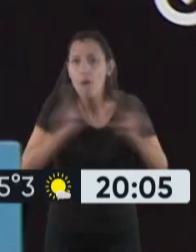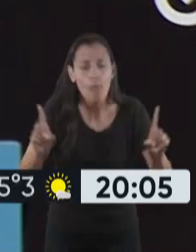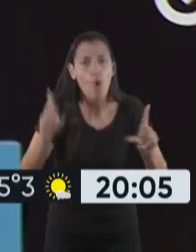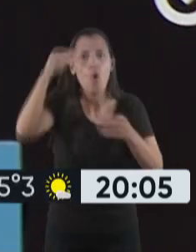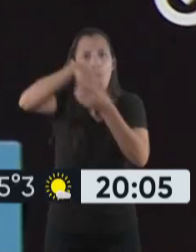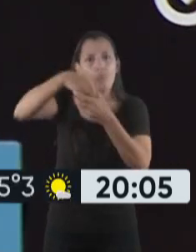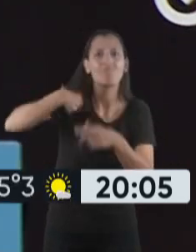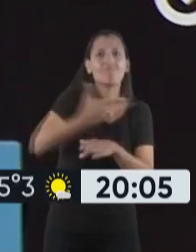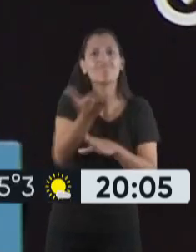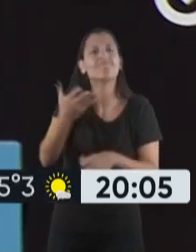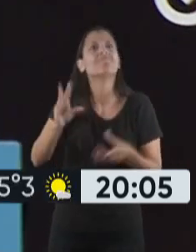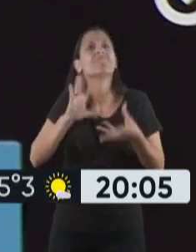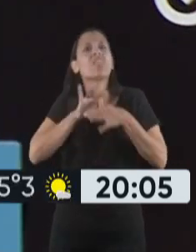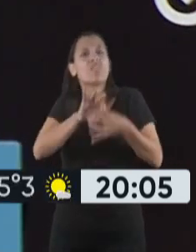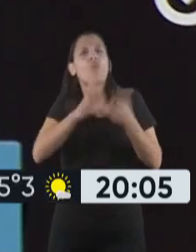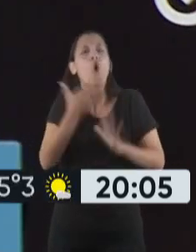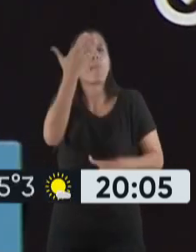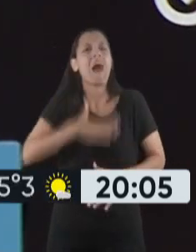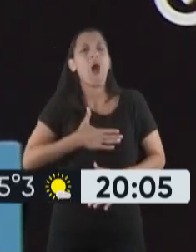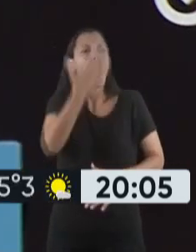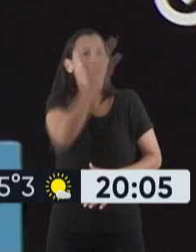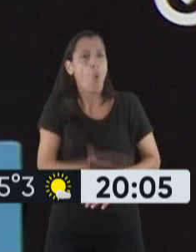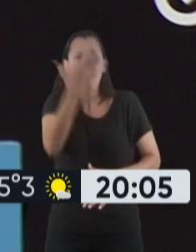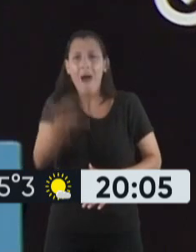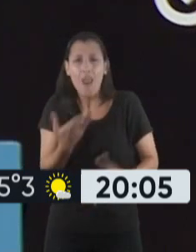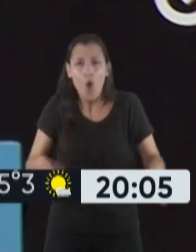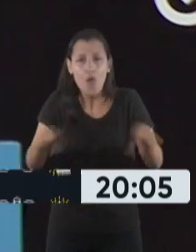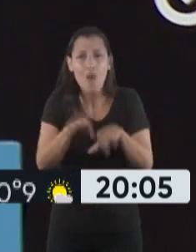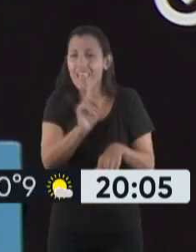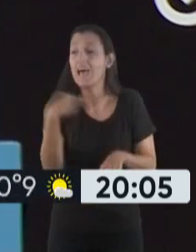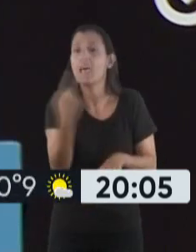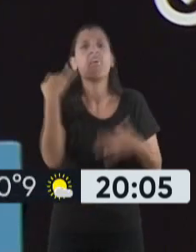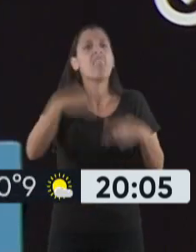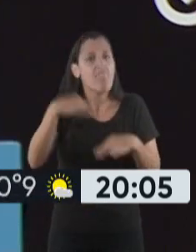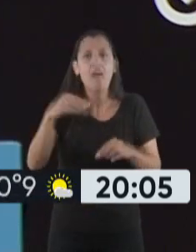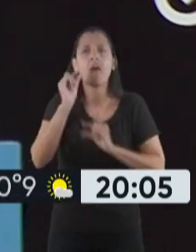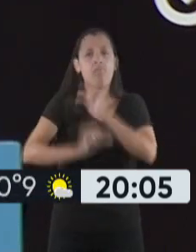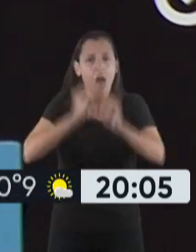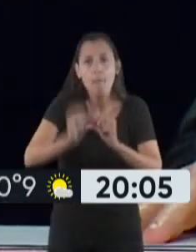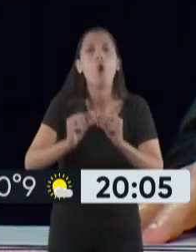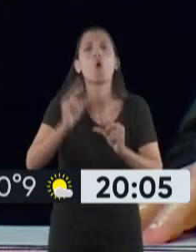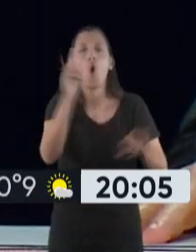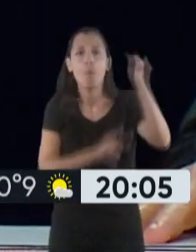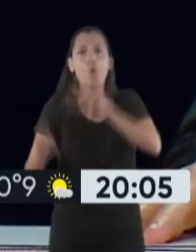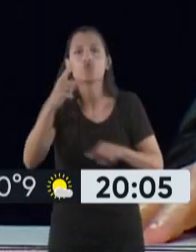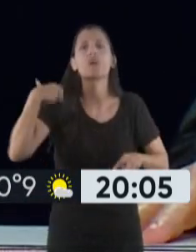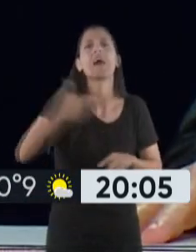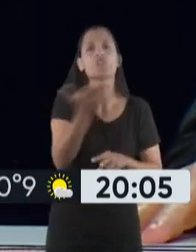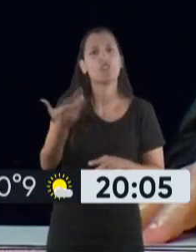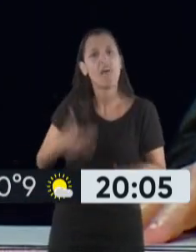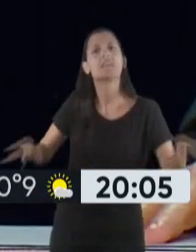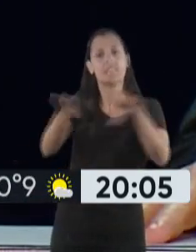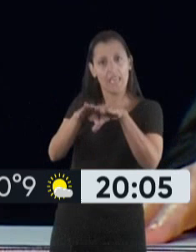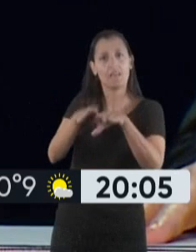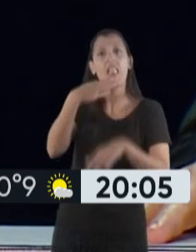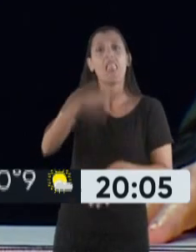condición humana. Y nosotros tenemos que construir esa sociedad igualitaria.